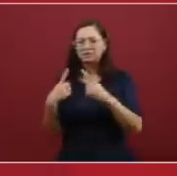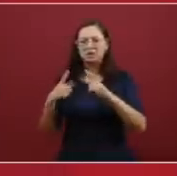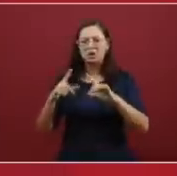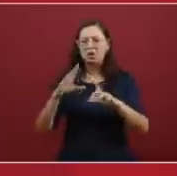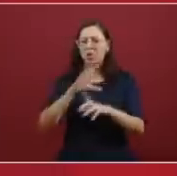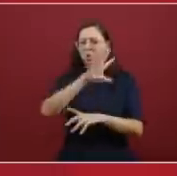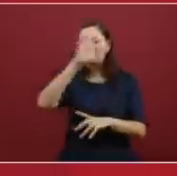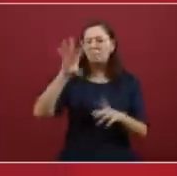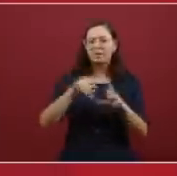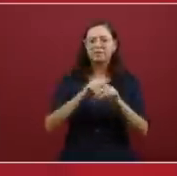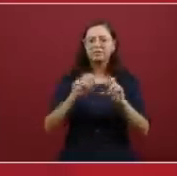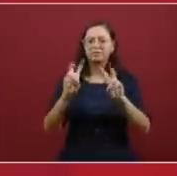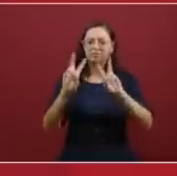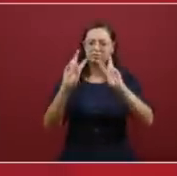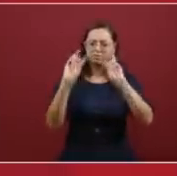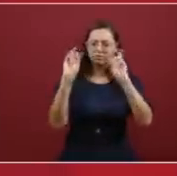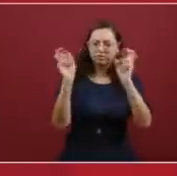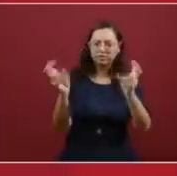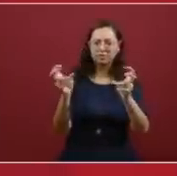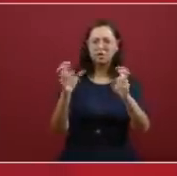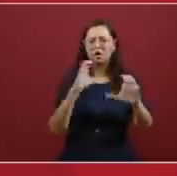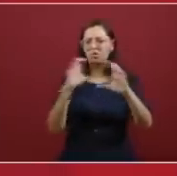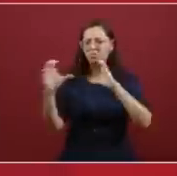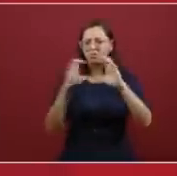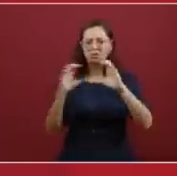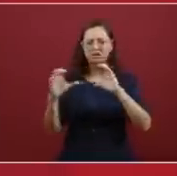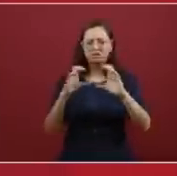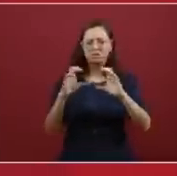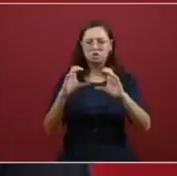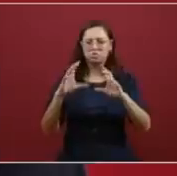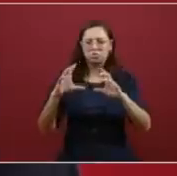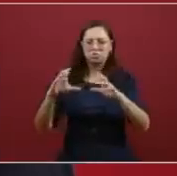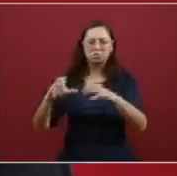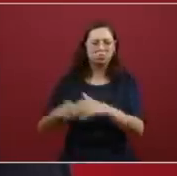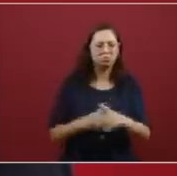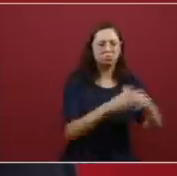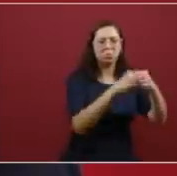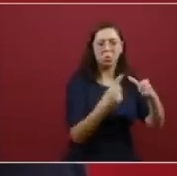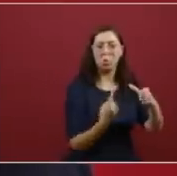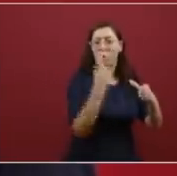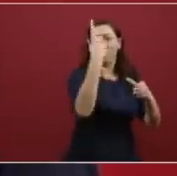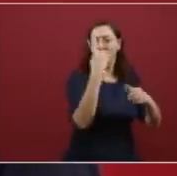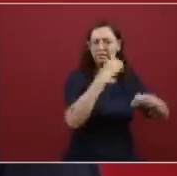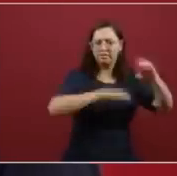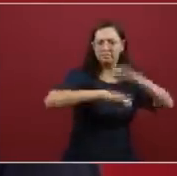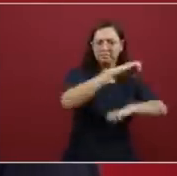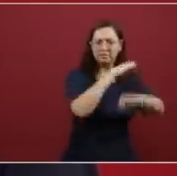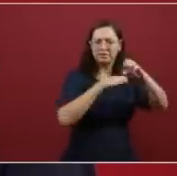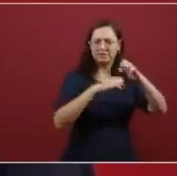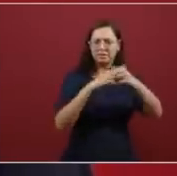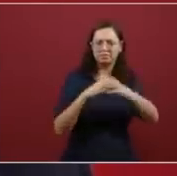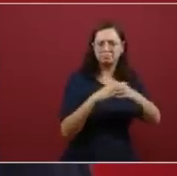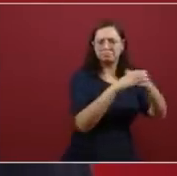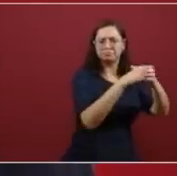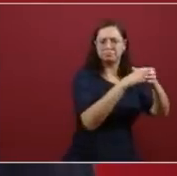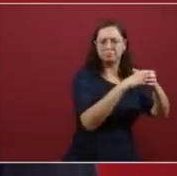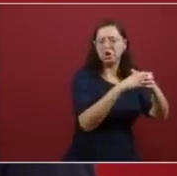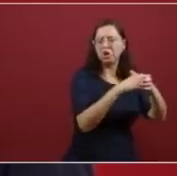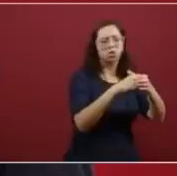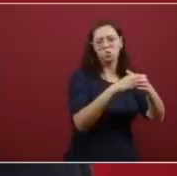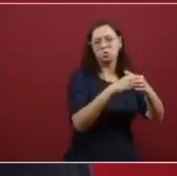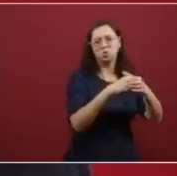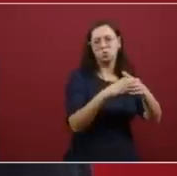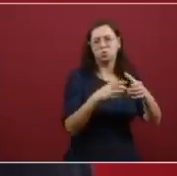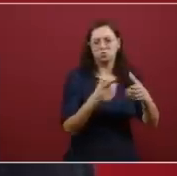tiene que ver con las comunicaciones. Es parte del trabajo de ellos evitar estas